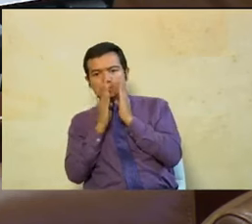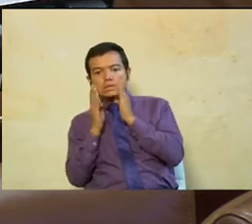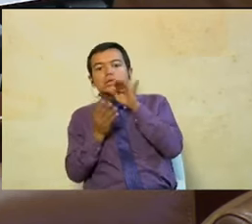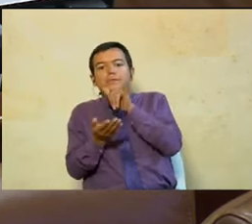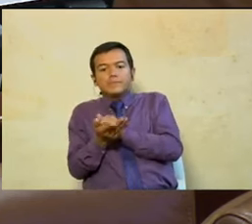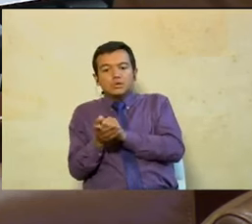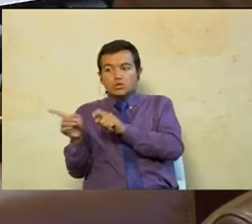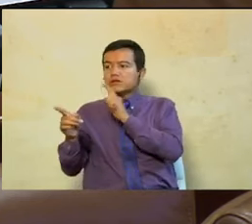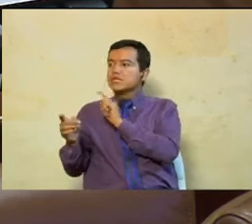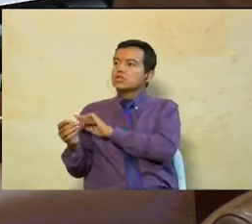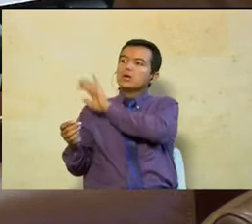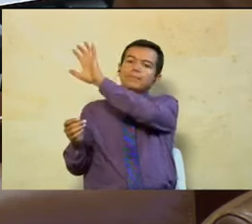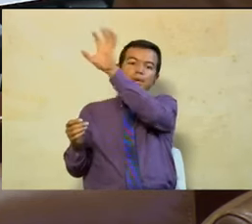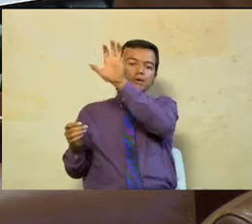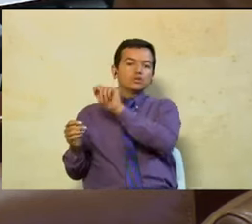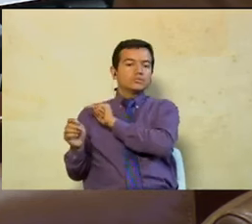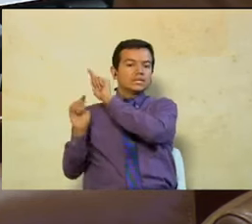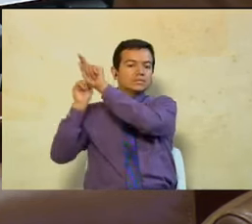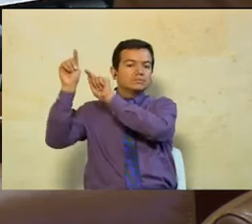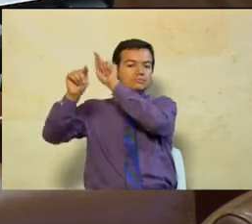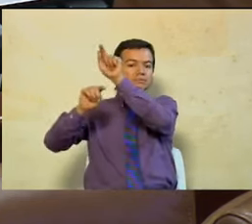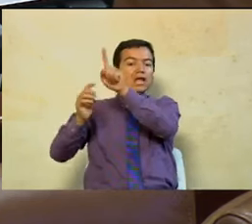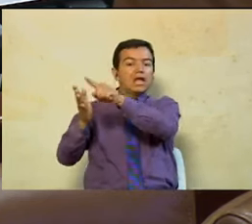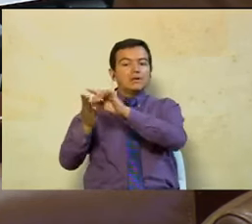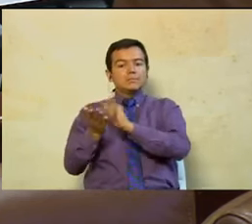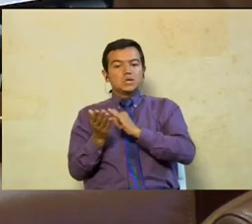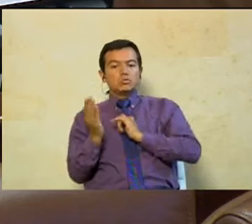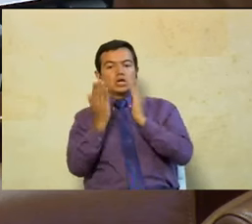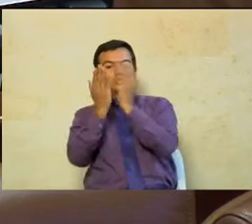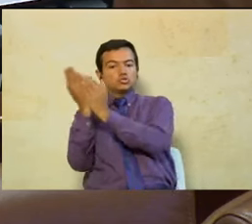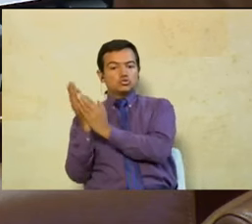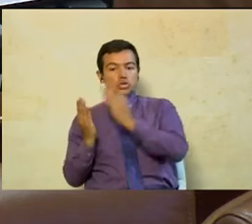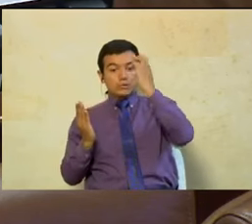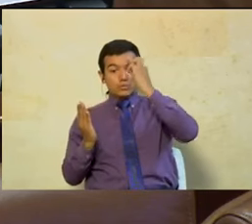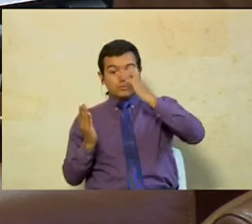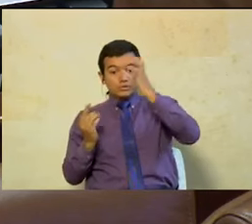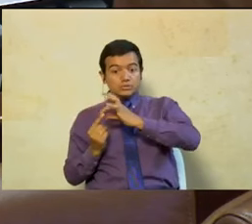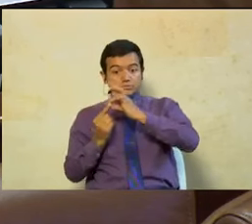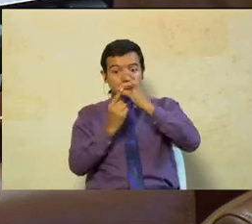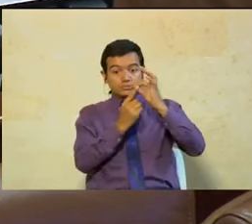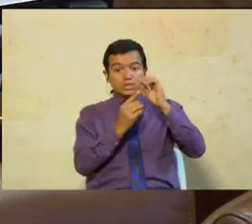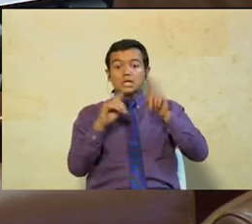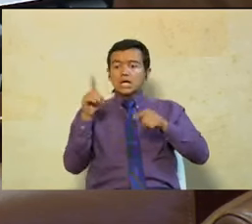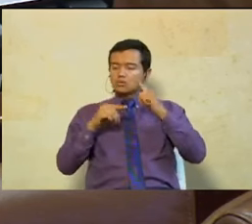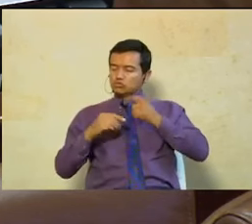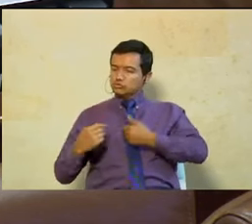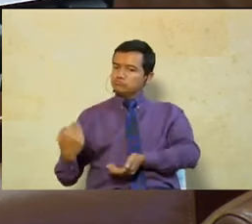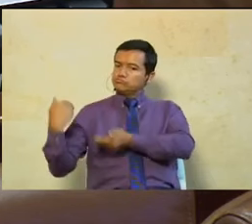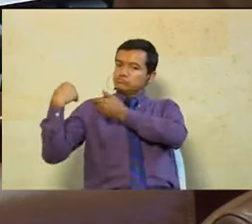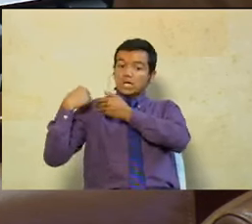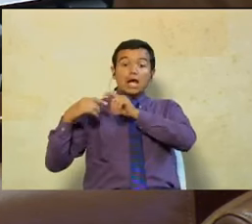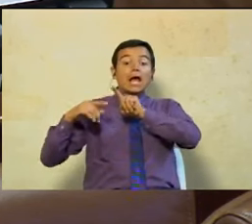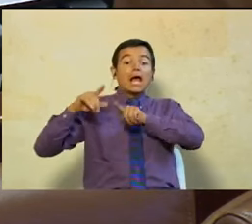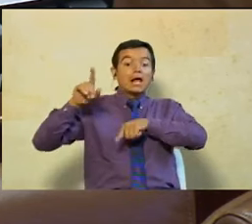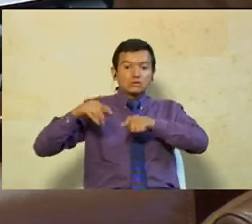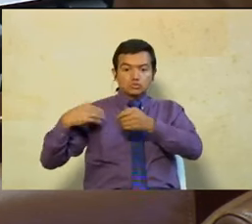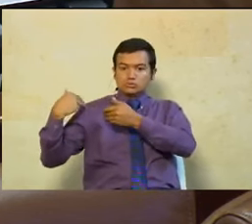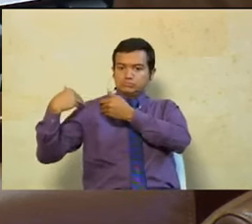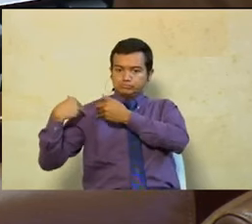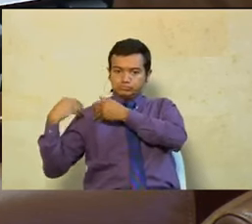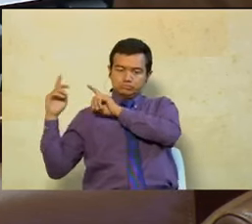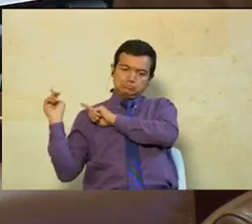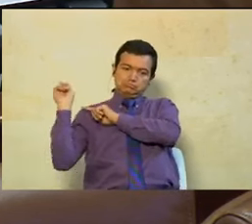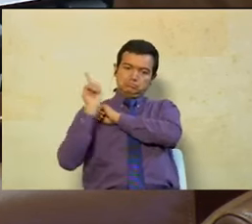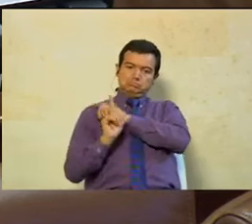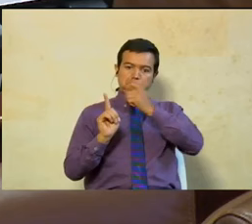países quieren acceder y algunos algunos lo han hecho de manera responsable otros no lo han hecho de